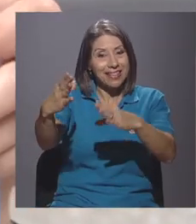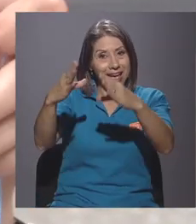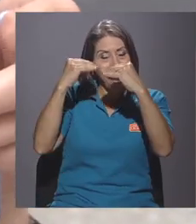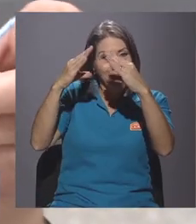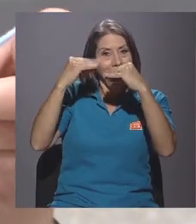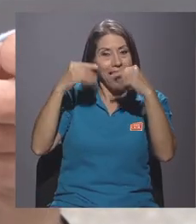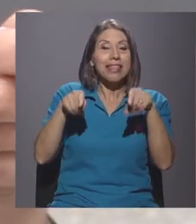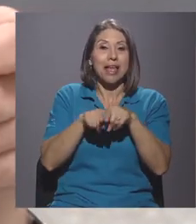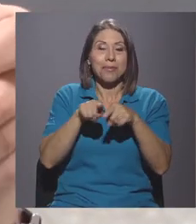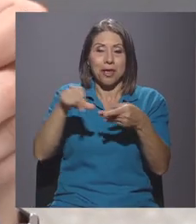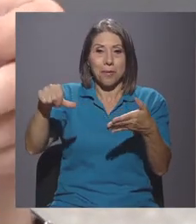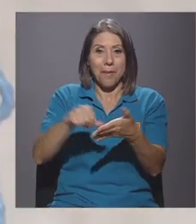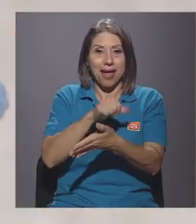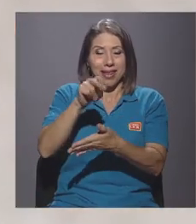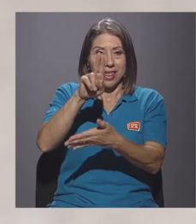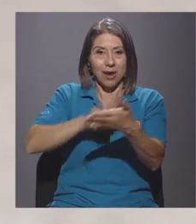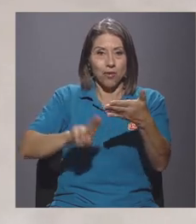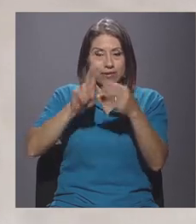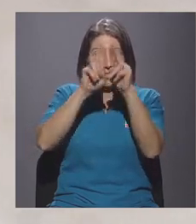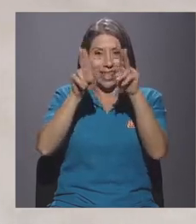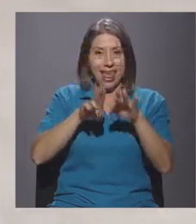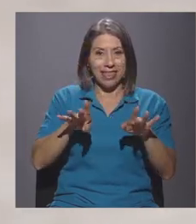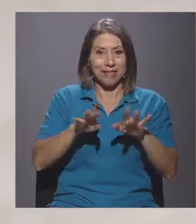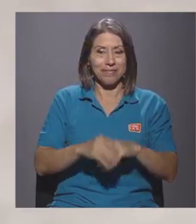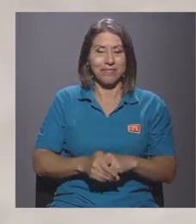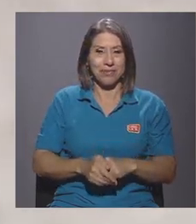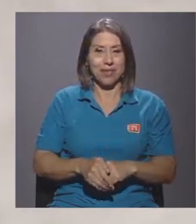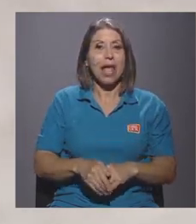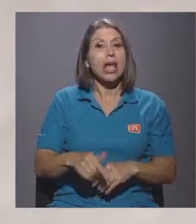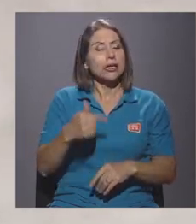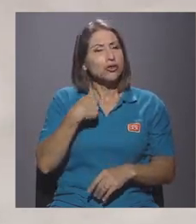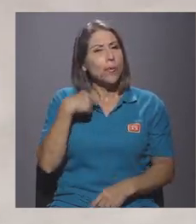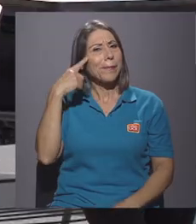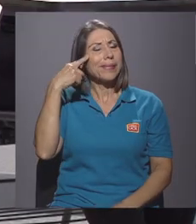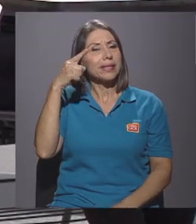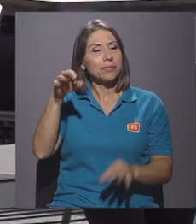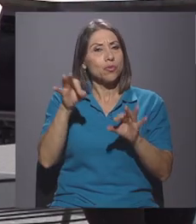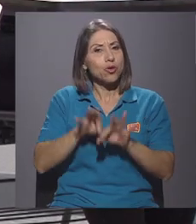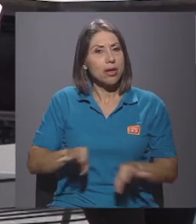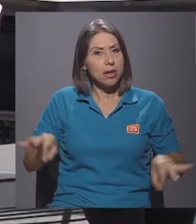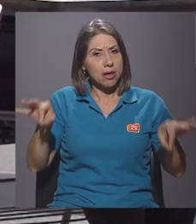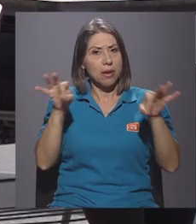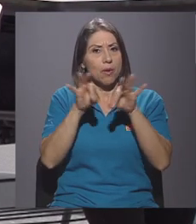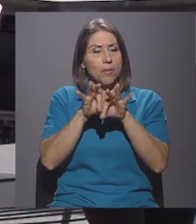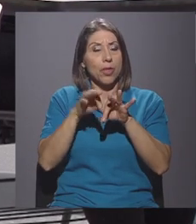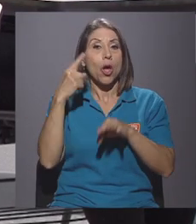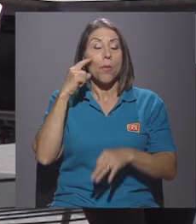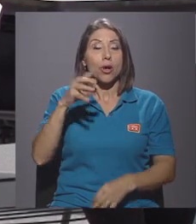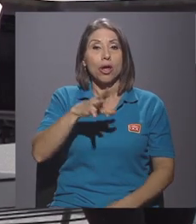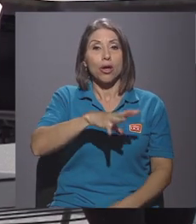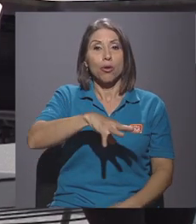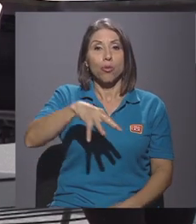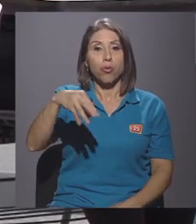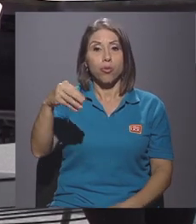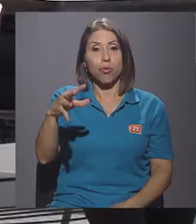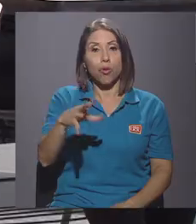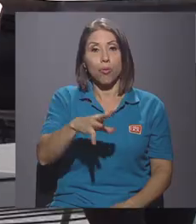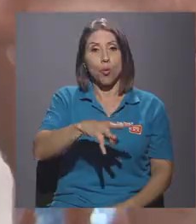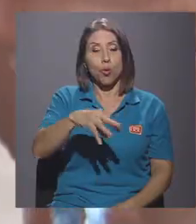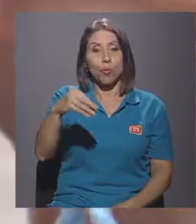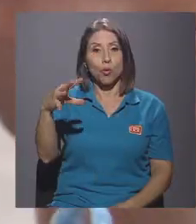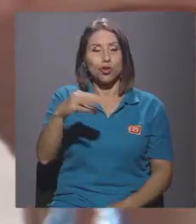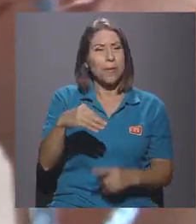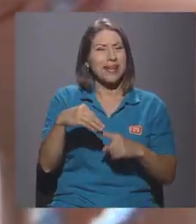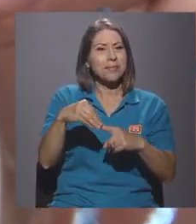también en la página de la universidad. A mí me parece súper importante porque los pulpos son principalmente para bebés